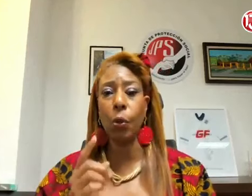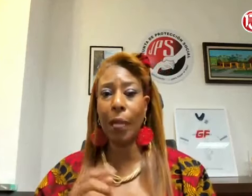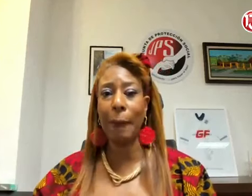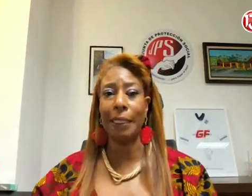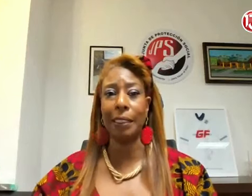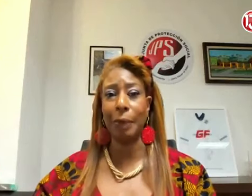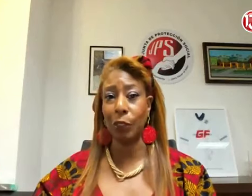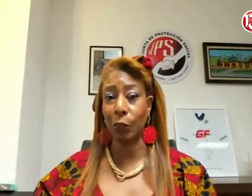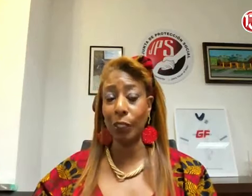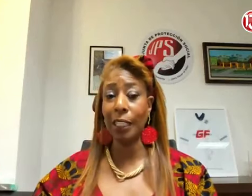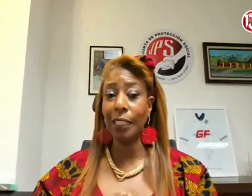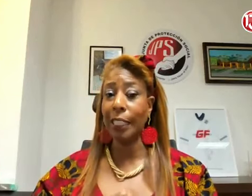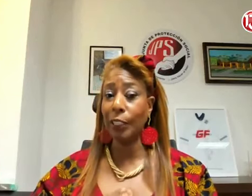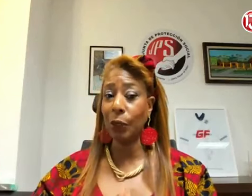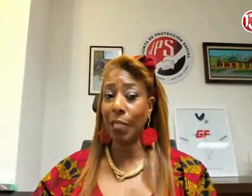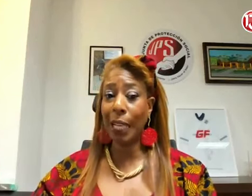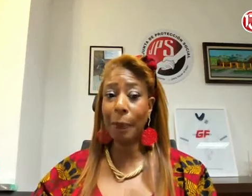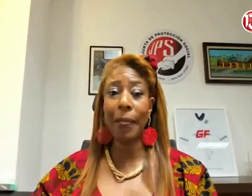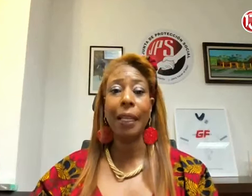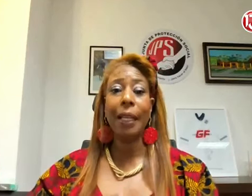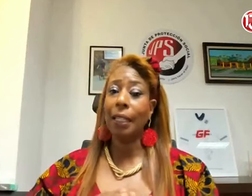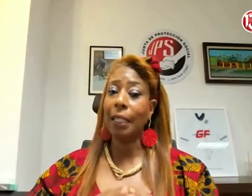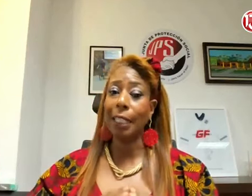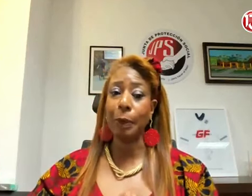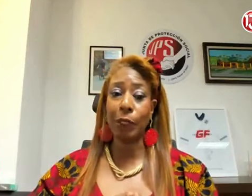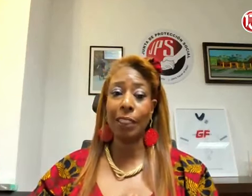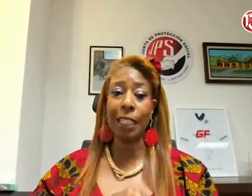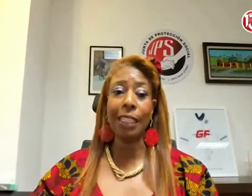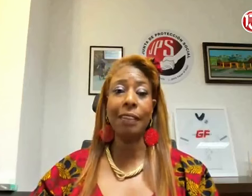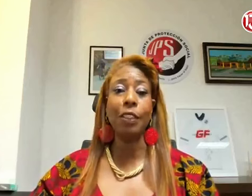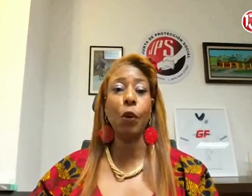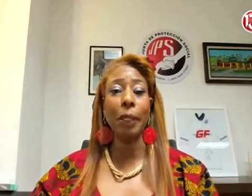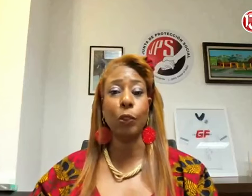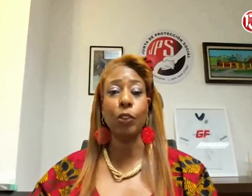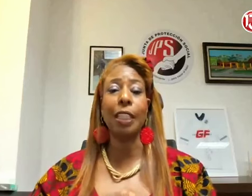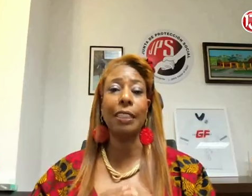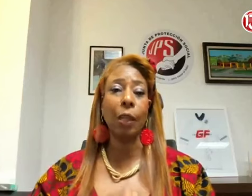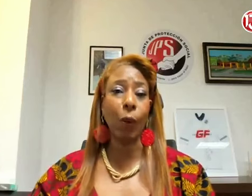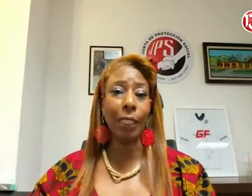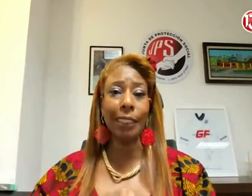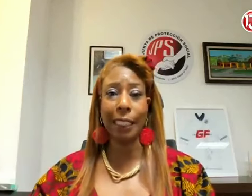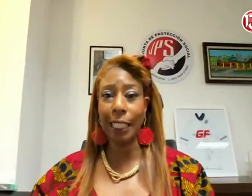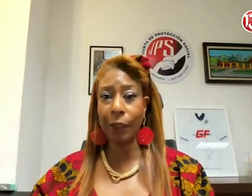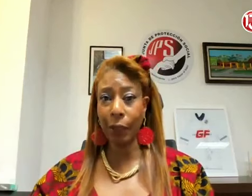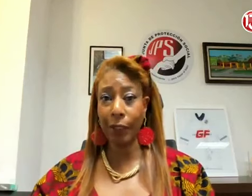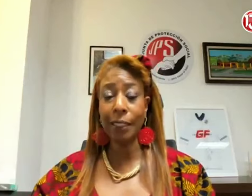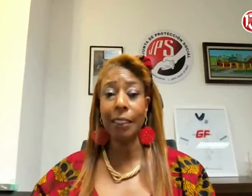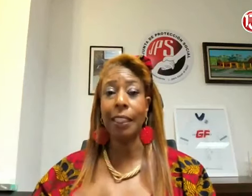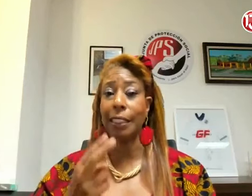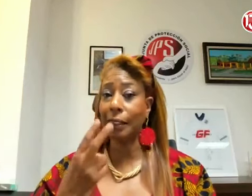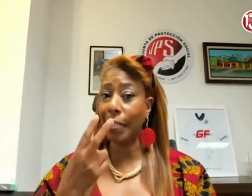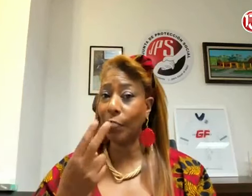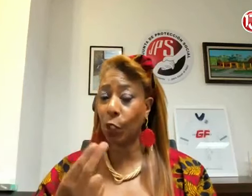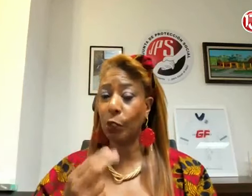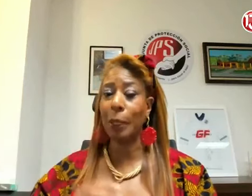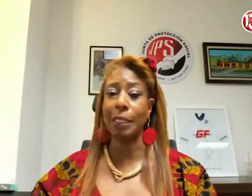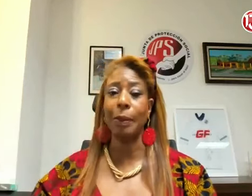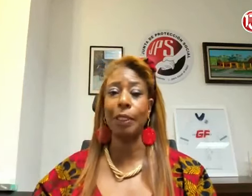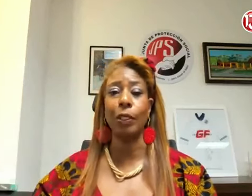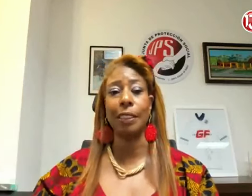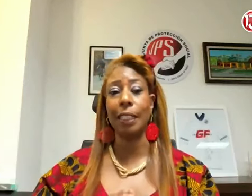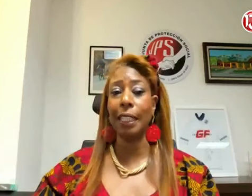recibirán una participación dentro de la app. Las personas que activen números del 50 al 79 recibirán